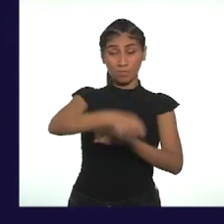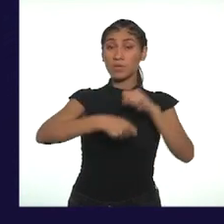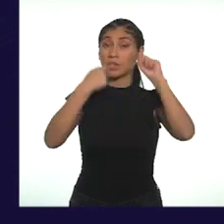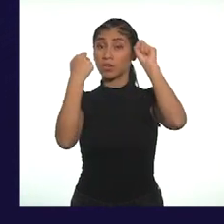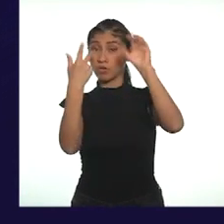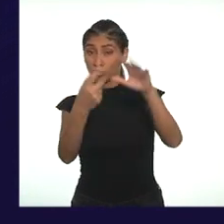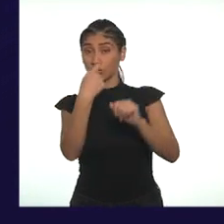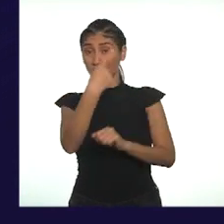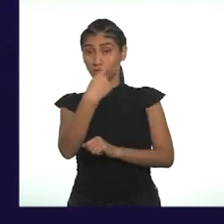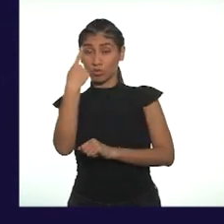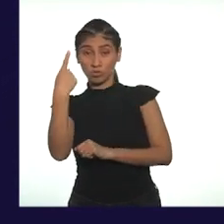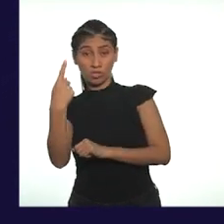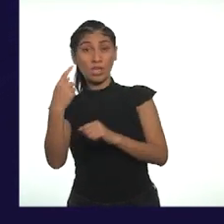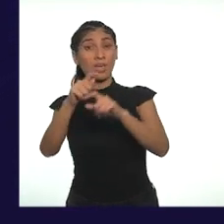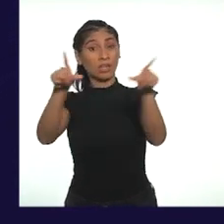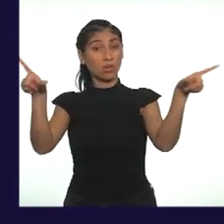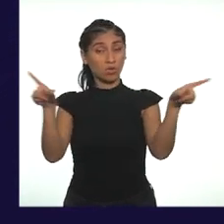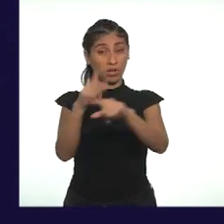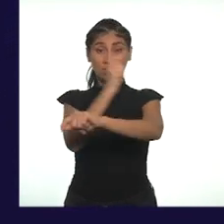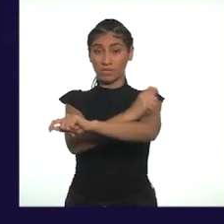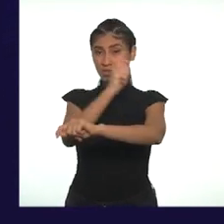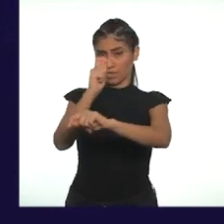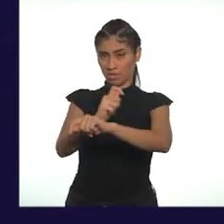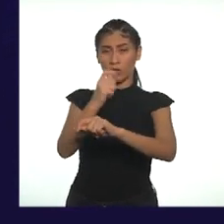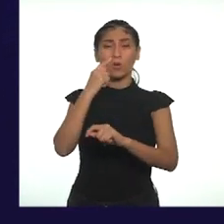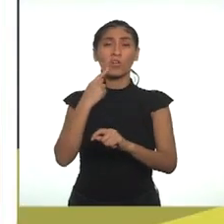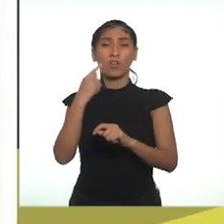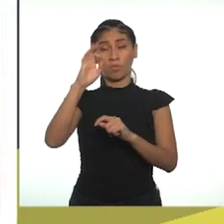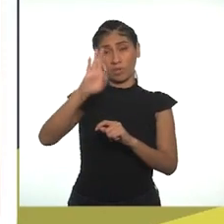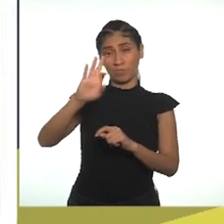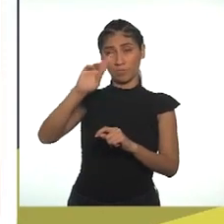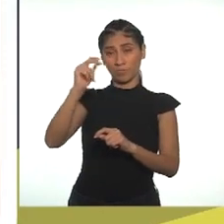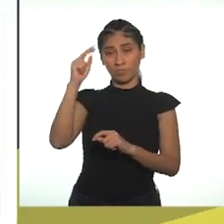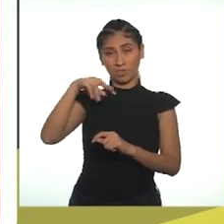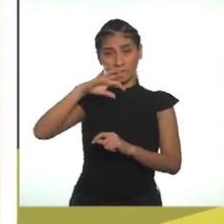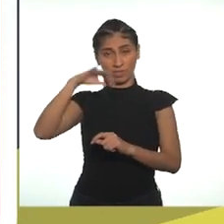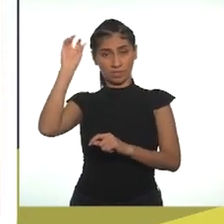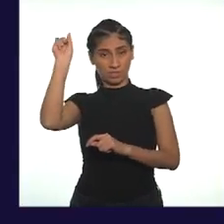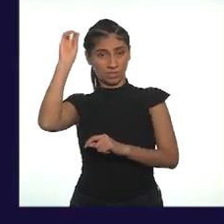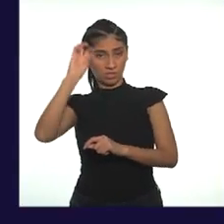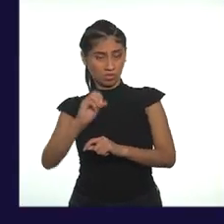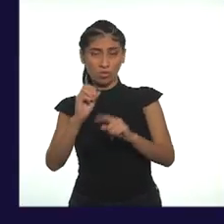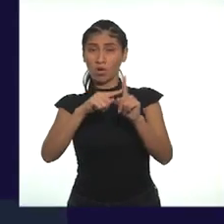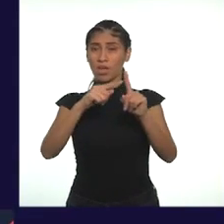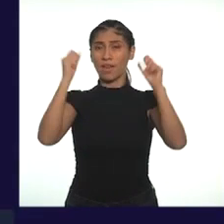en Tacna, con la rebelión de Francisco de Sela, y continuó en